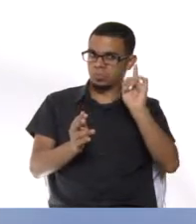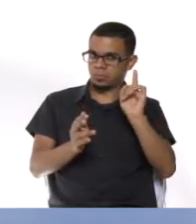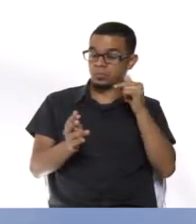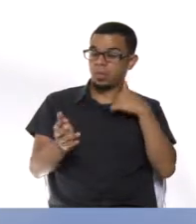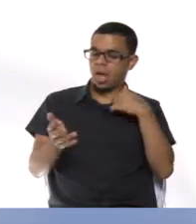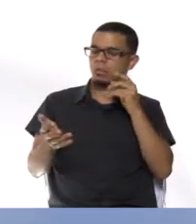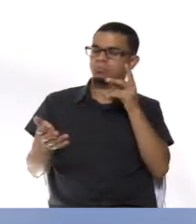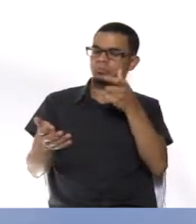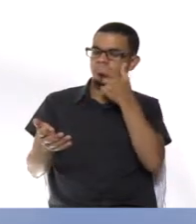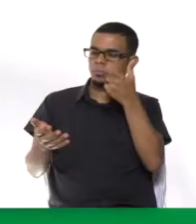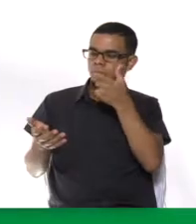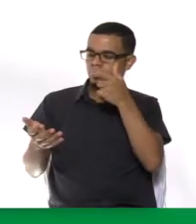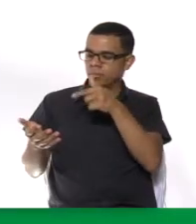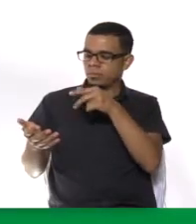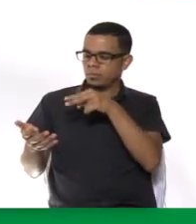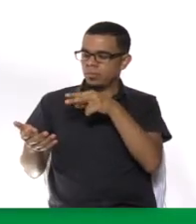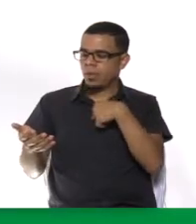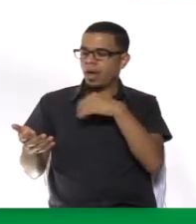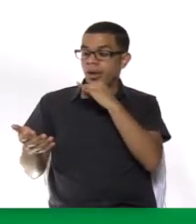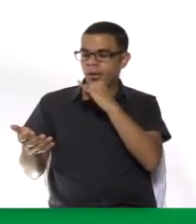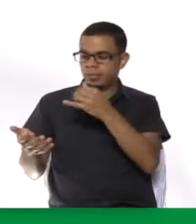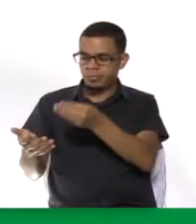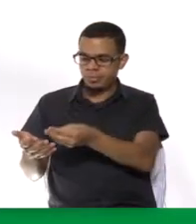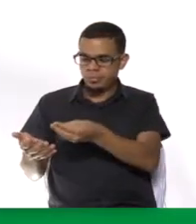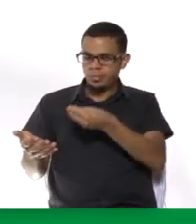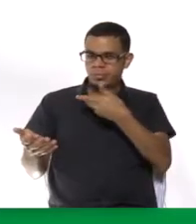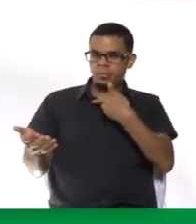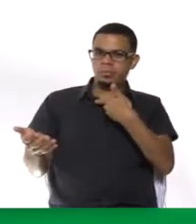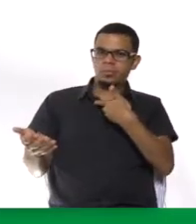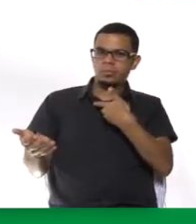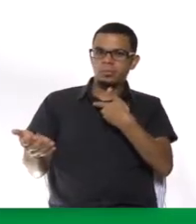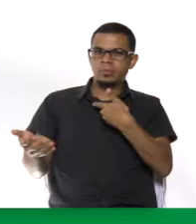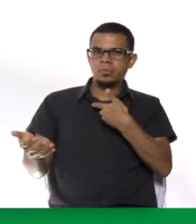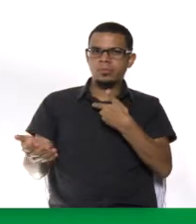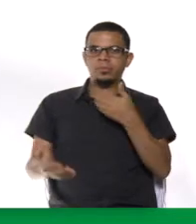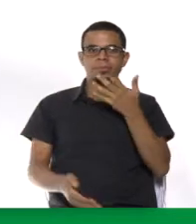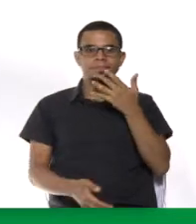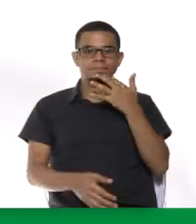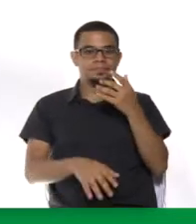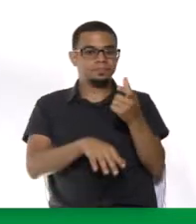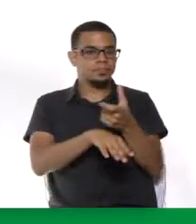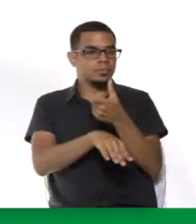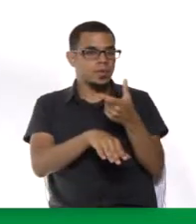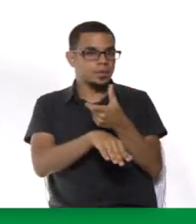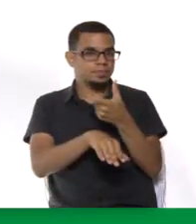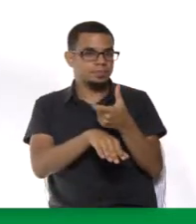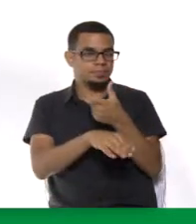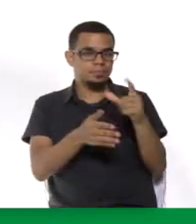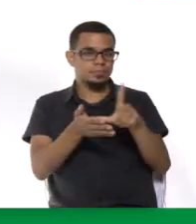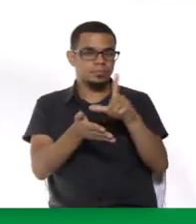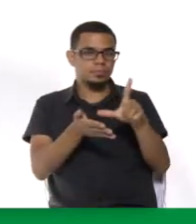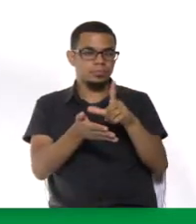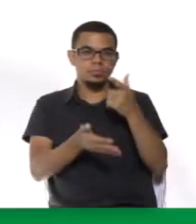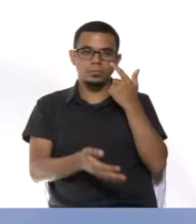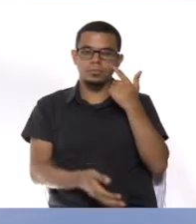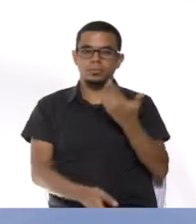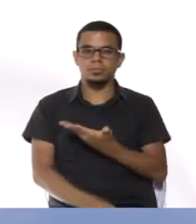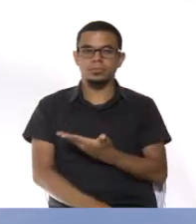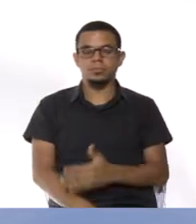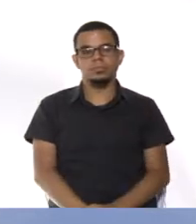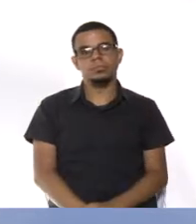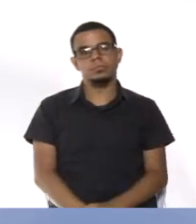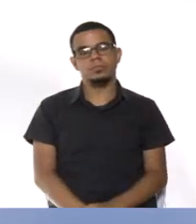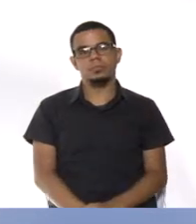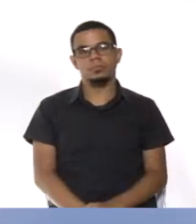textos informativos, uno de los que siempre utilizamos en Cada Familia, una Escuela, es la colección Bicentenario,